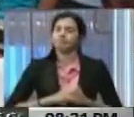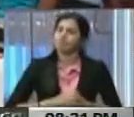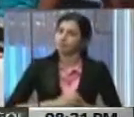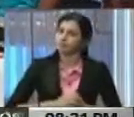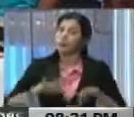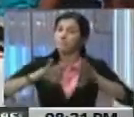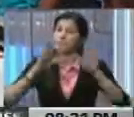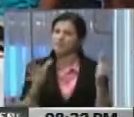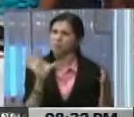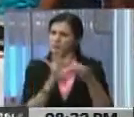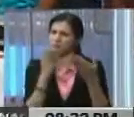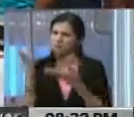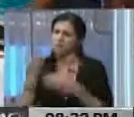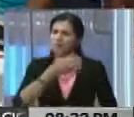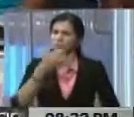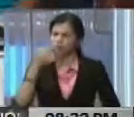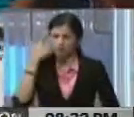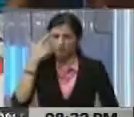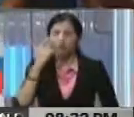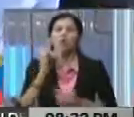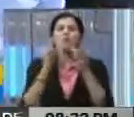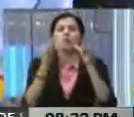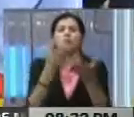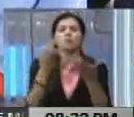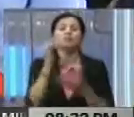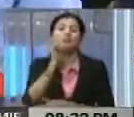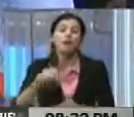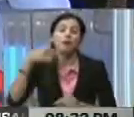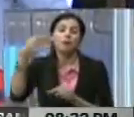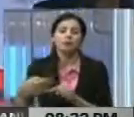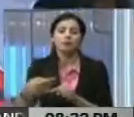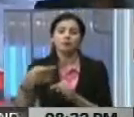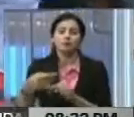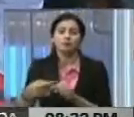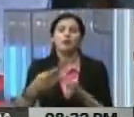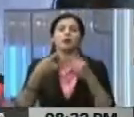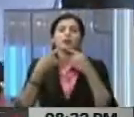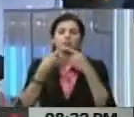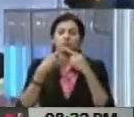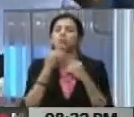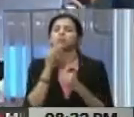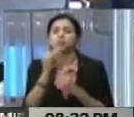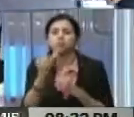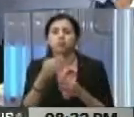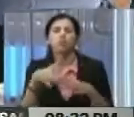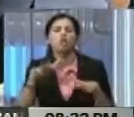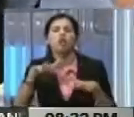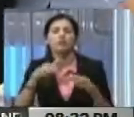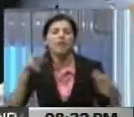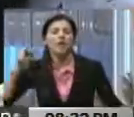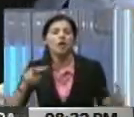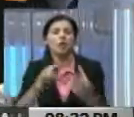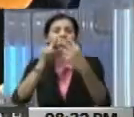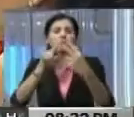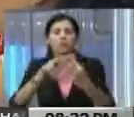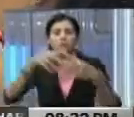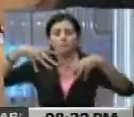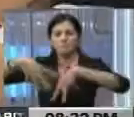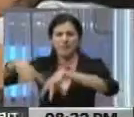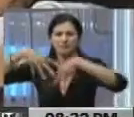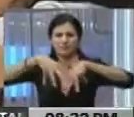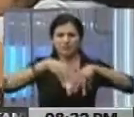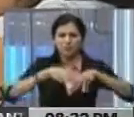La Mesa de la Unidad Democrática anunció que este sábado dará a conocer cuáles serán los puntos de concentración de las